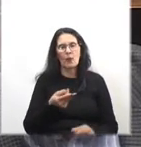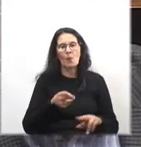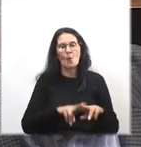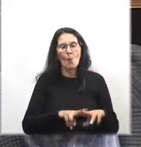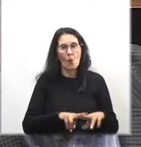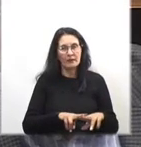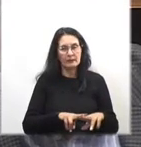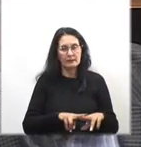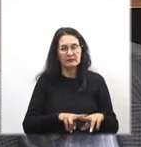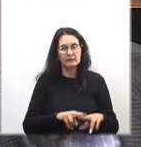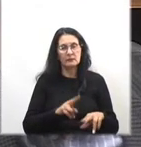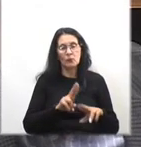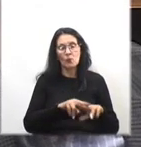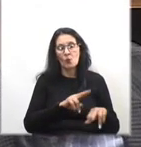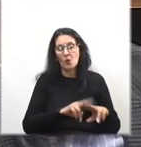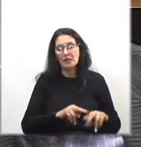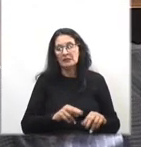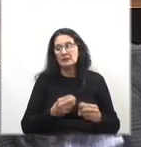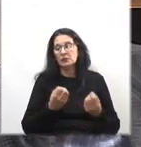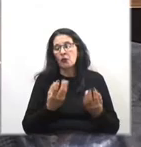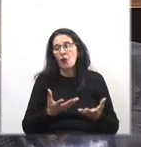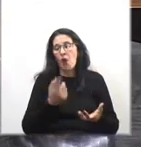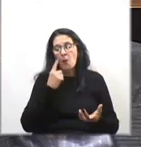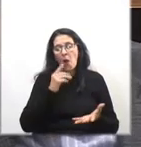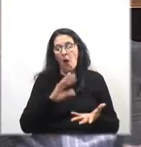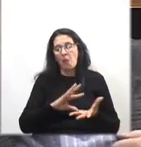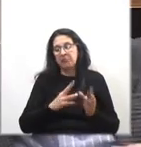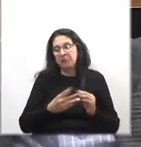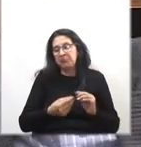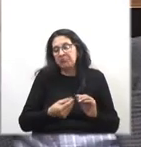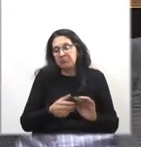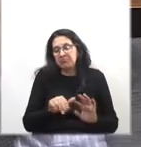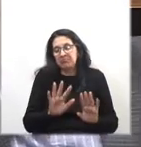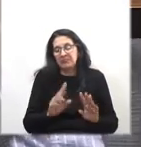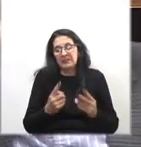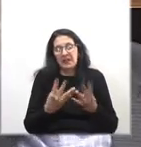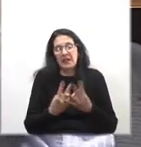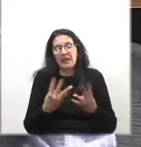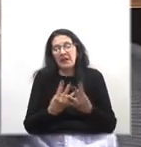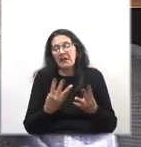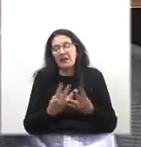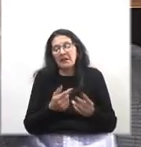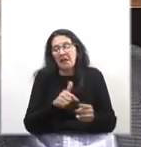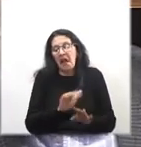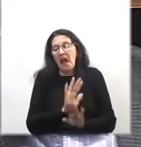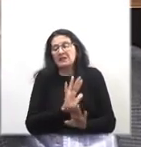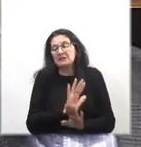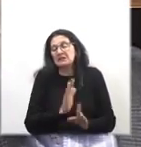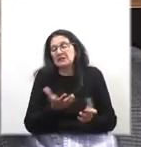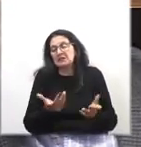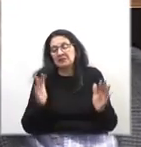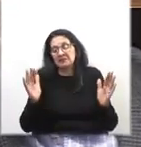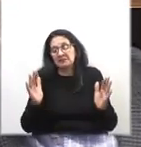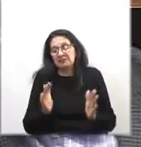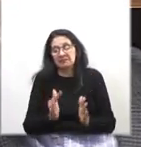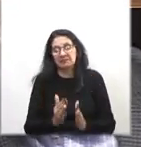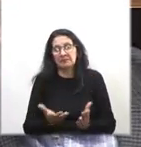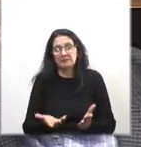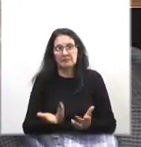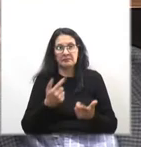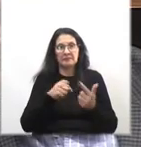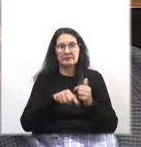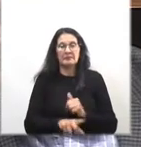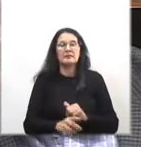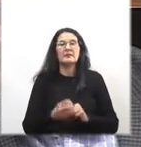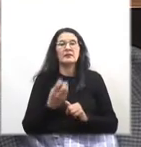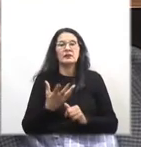muertes como efectos colaterales de una guerra que se está librando, de